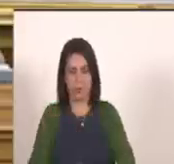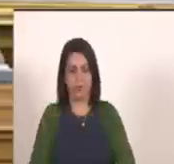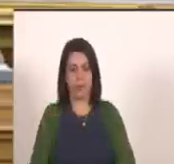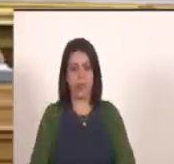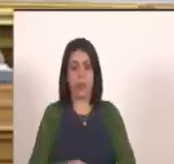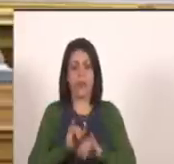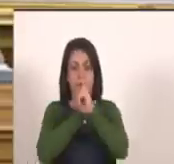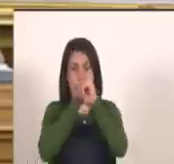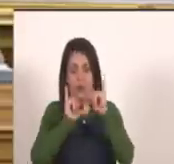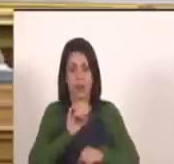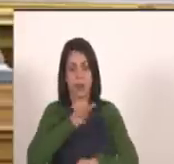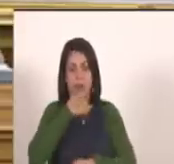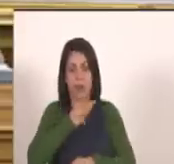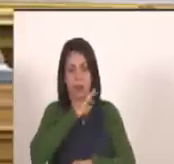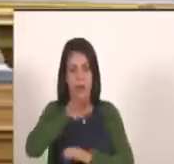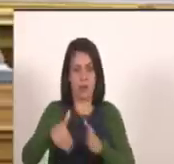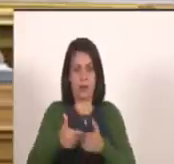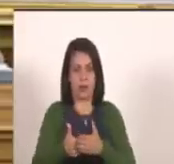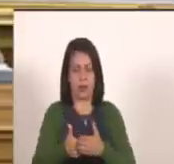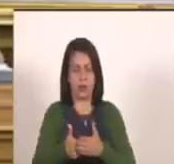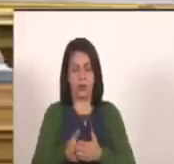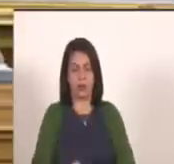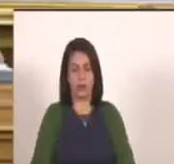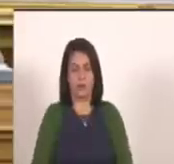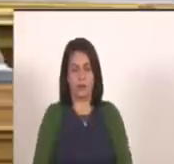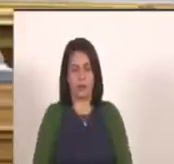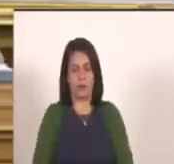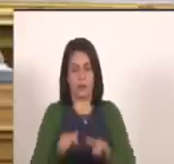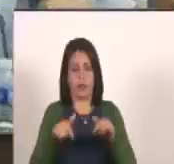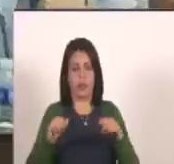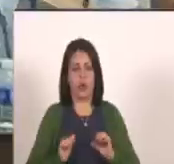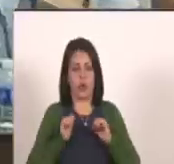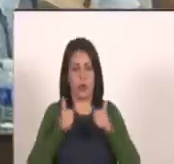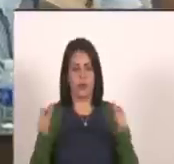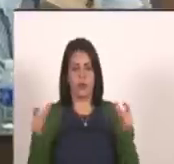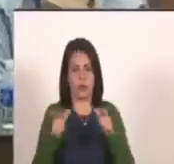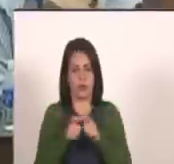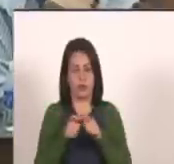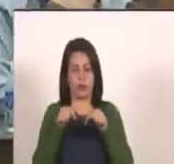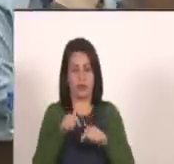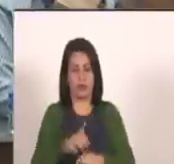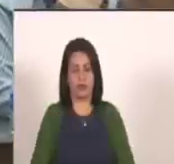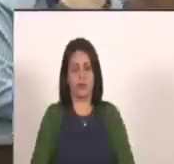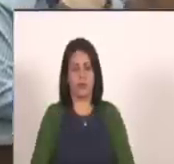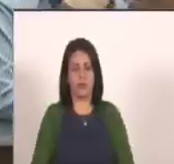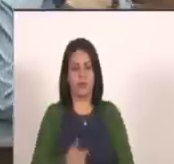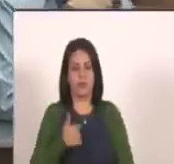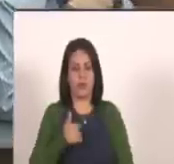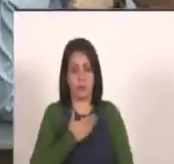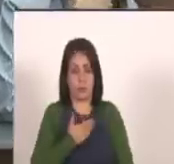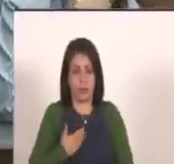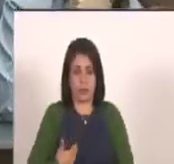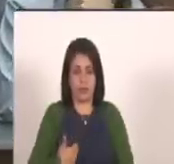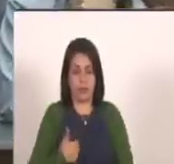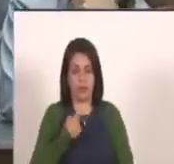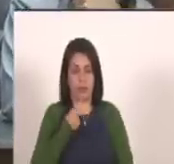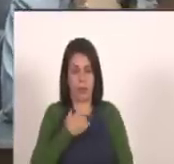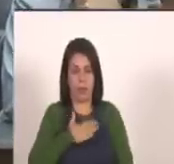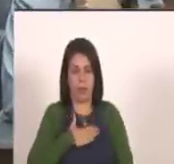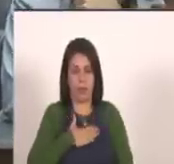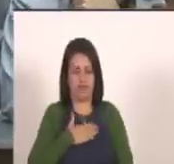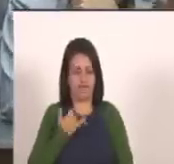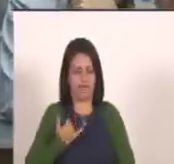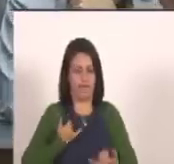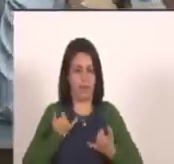Feliz y bendecida tarde a toda la plenaria en este reinicio de sesiones. Señor presidente, para mí es